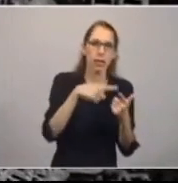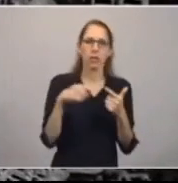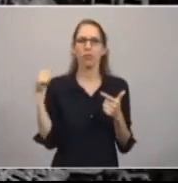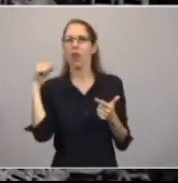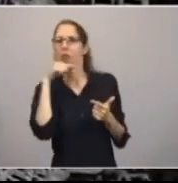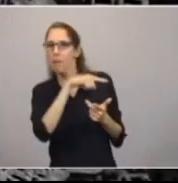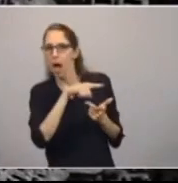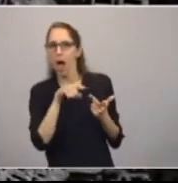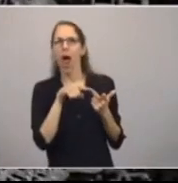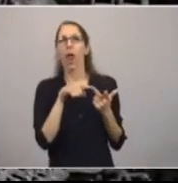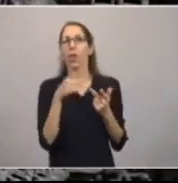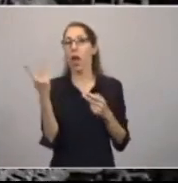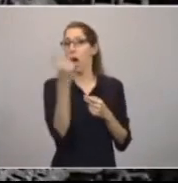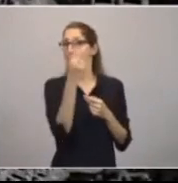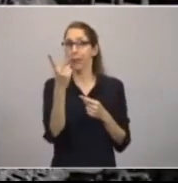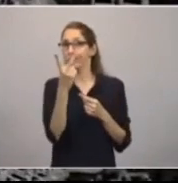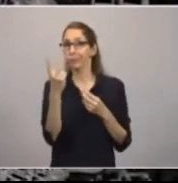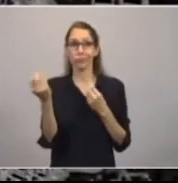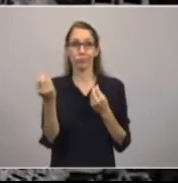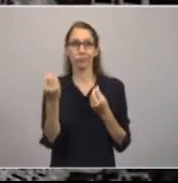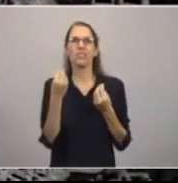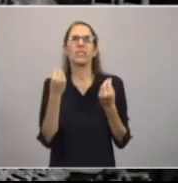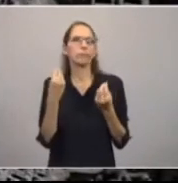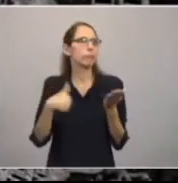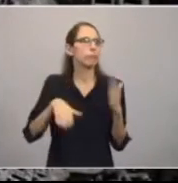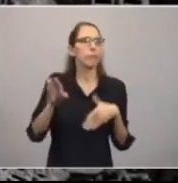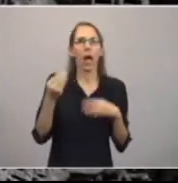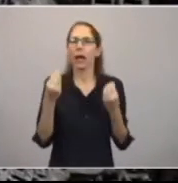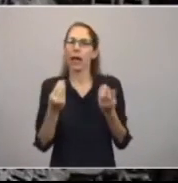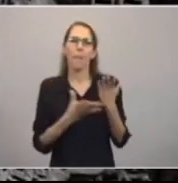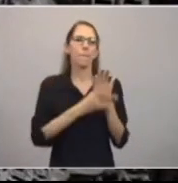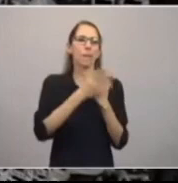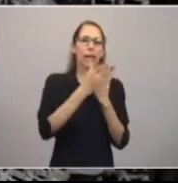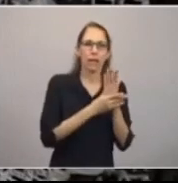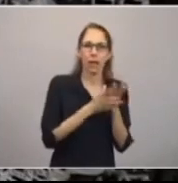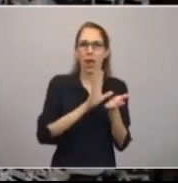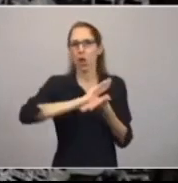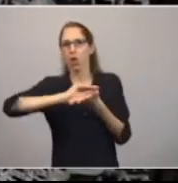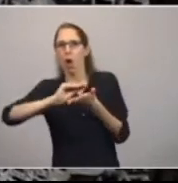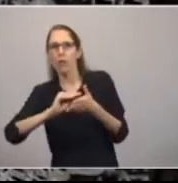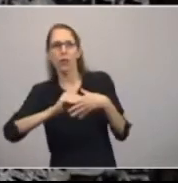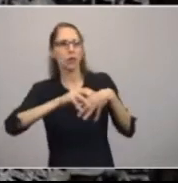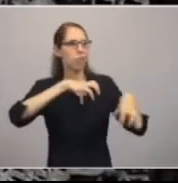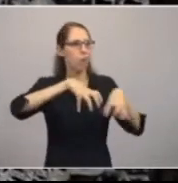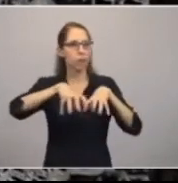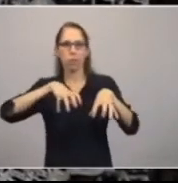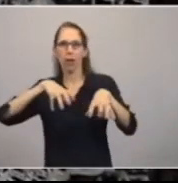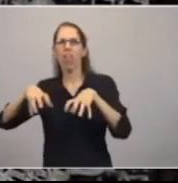Unidos, Alemania, son las oficinas, los ministerios